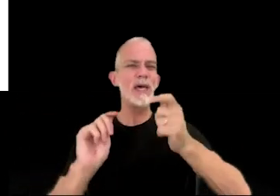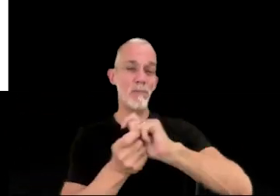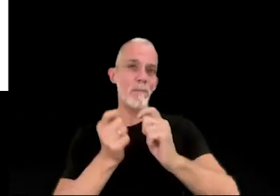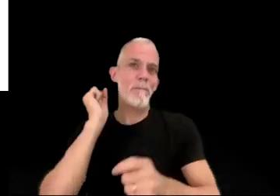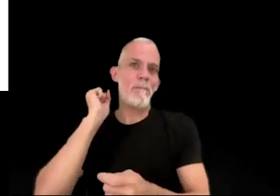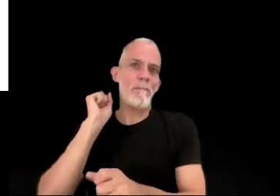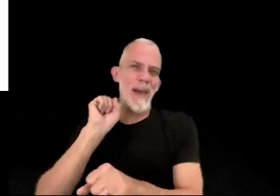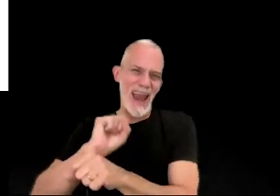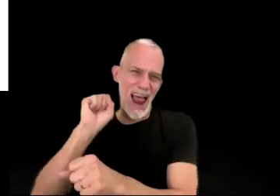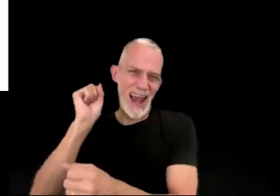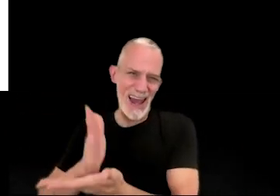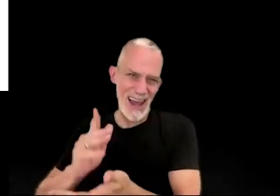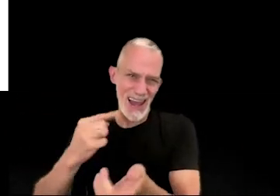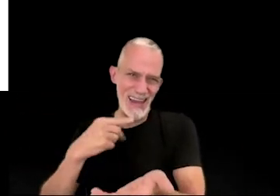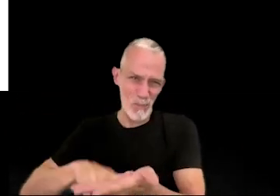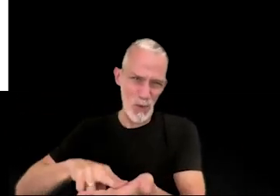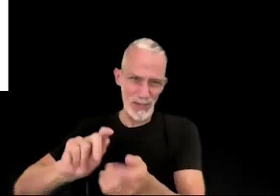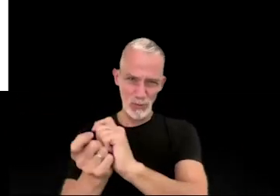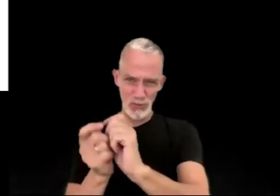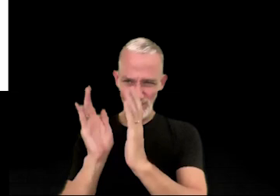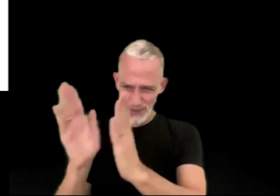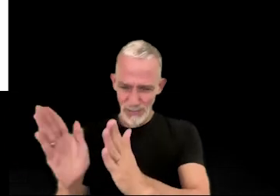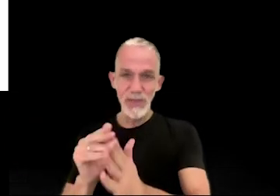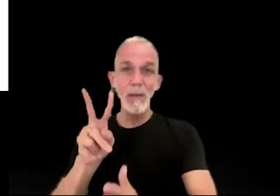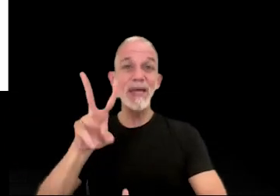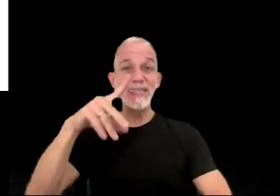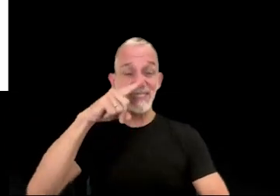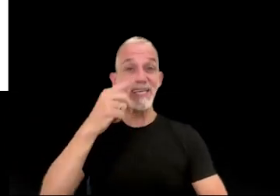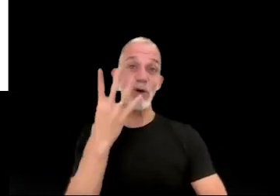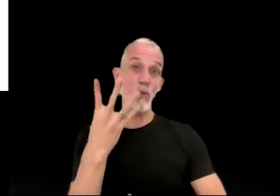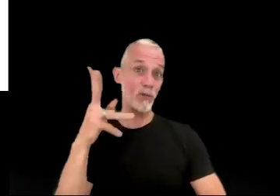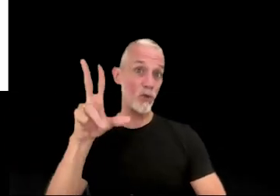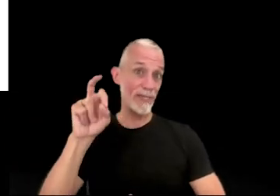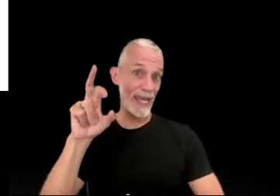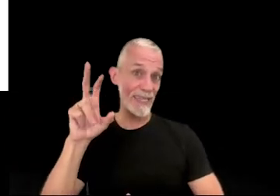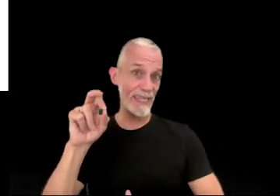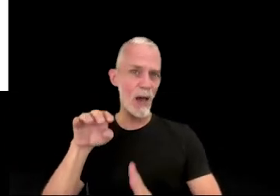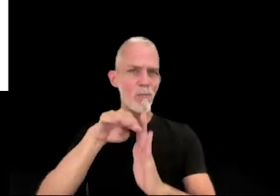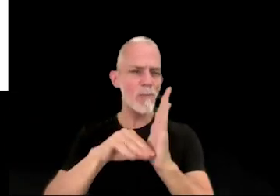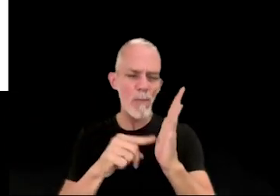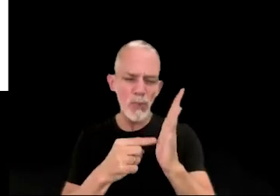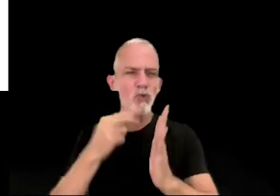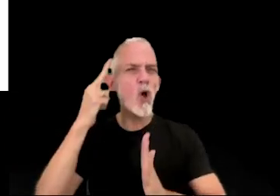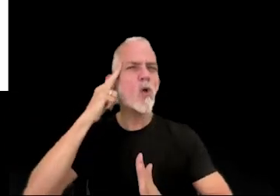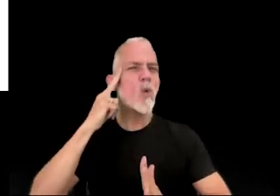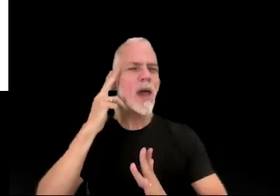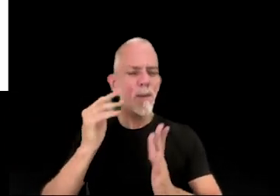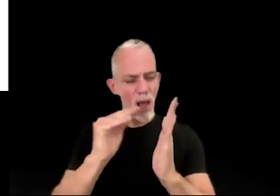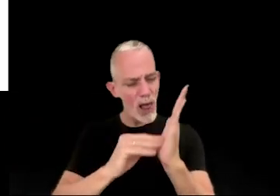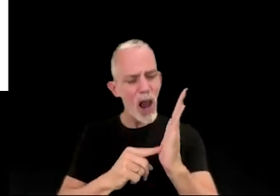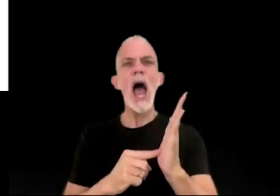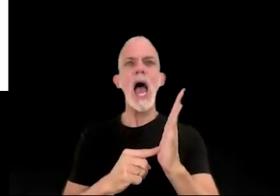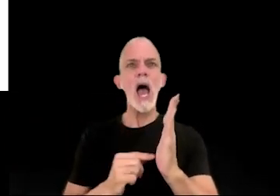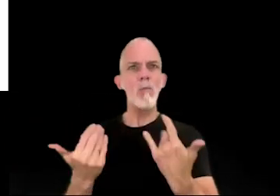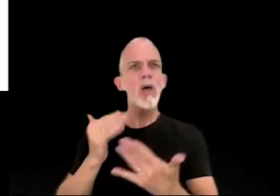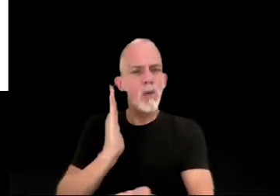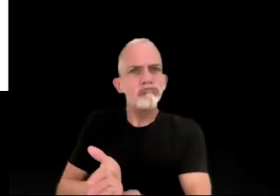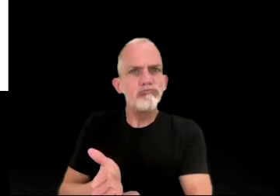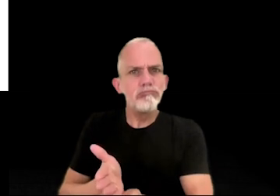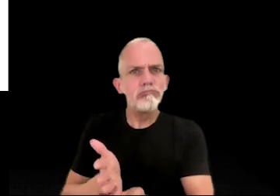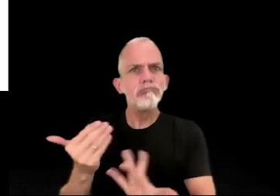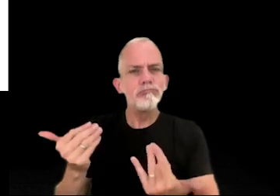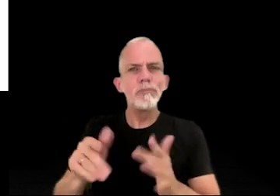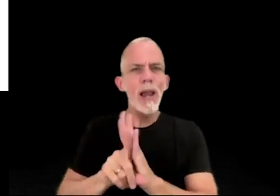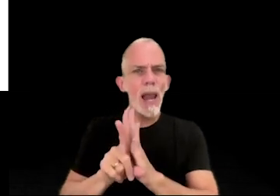la reforma tributaria, la 27430, en el título 9, dejó una condición objetiva de punibilidad que hace que hoy en día